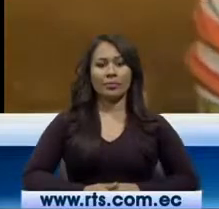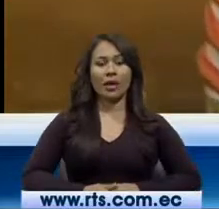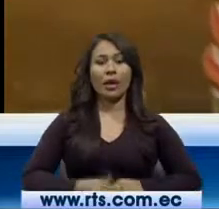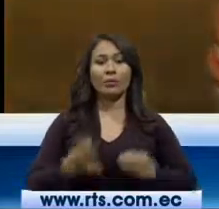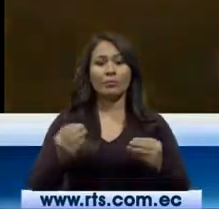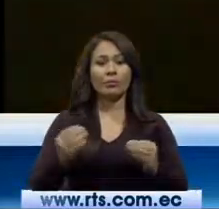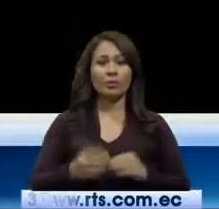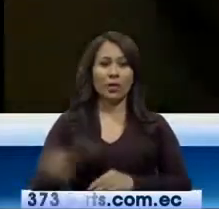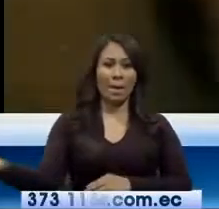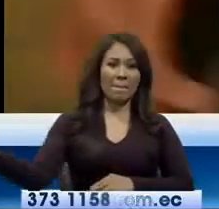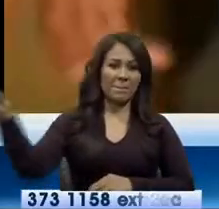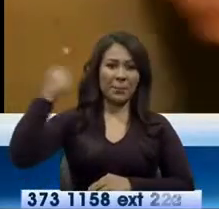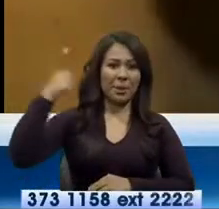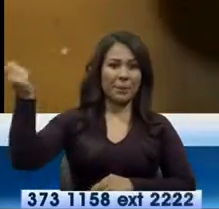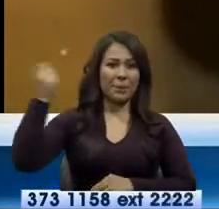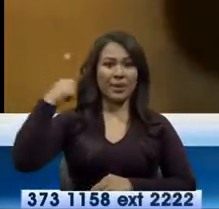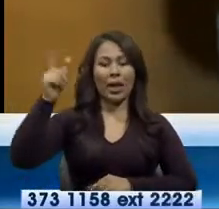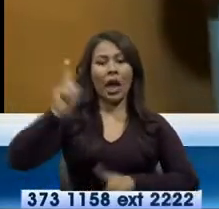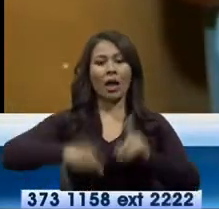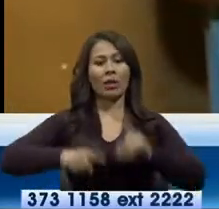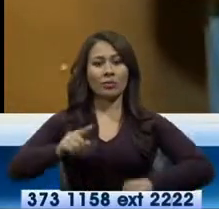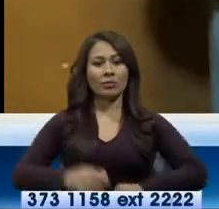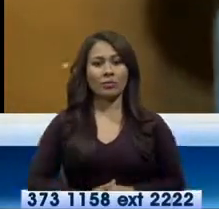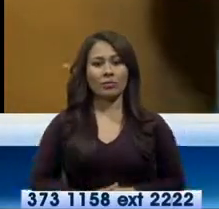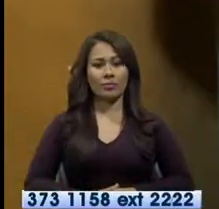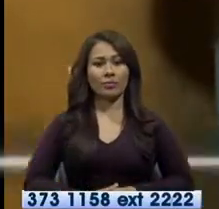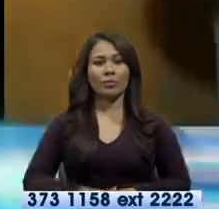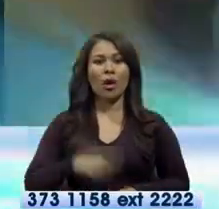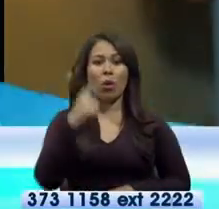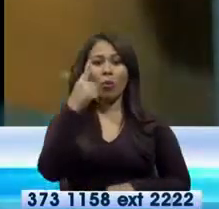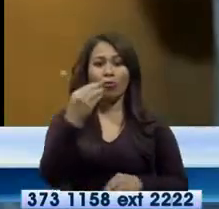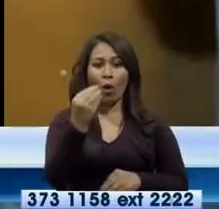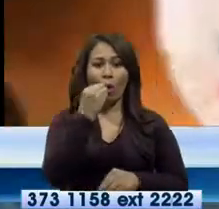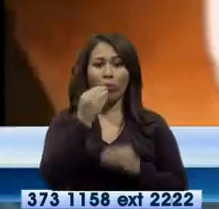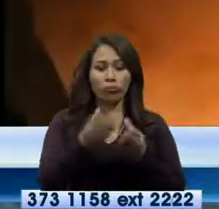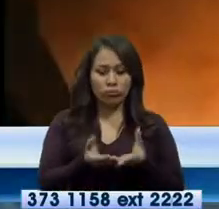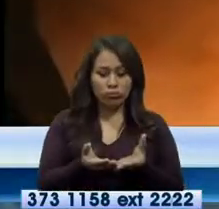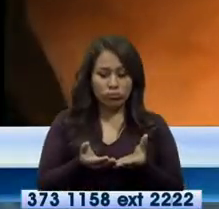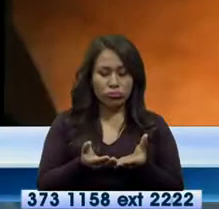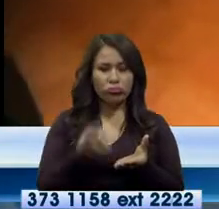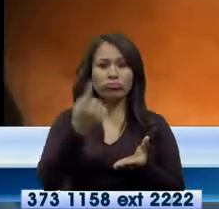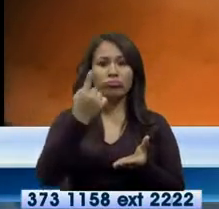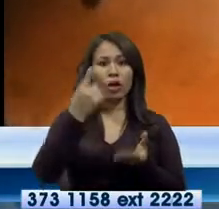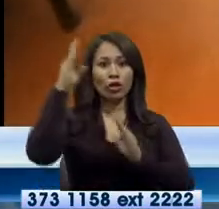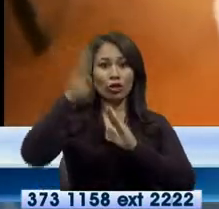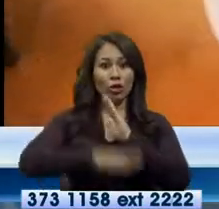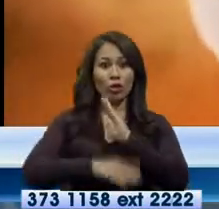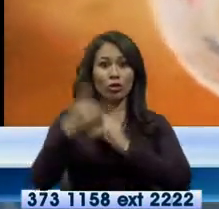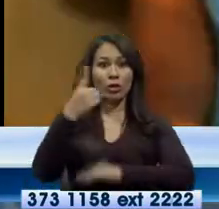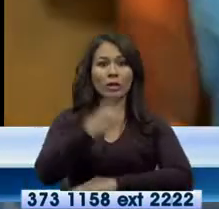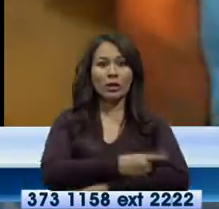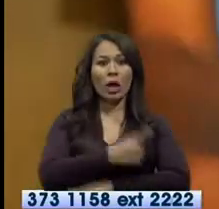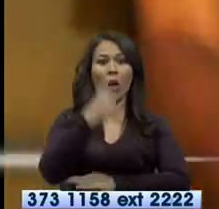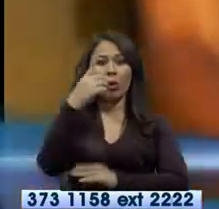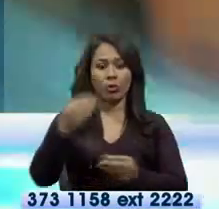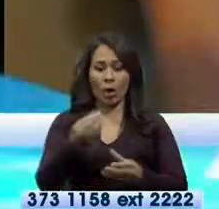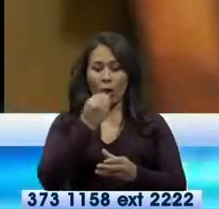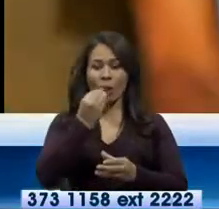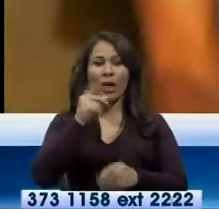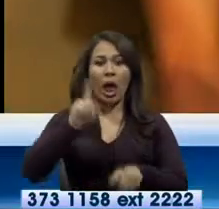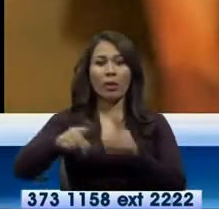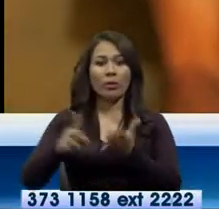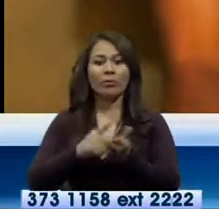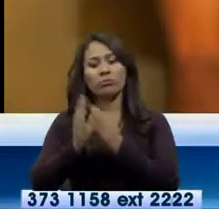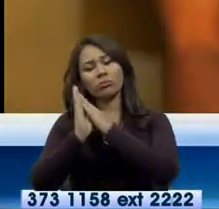meten en un palazo. Porque a veces no dan solamente una sola comida. ¿En todo el día? Sí, en todo el día, y un bolón. A veces nos quedamos